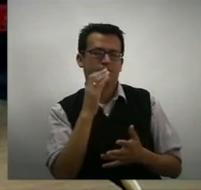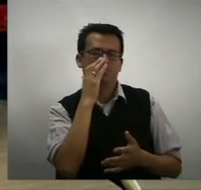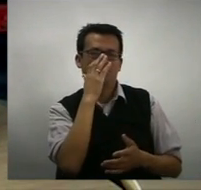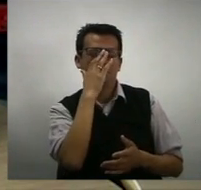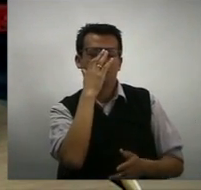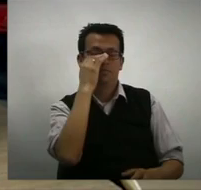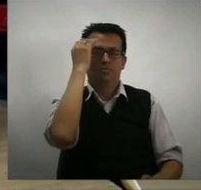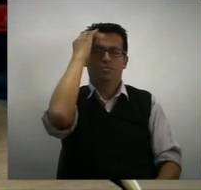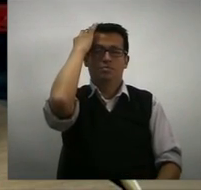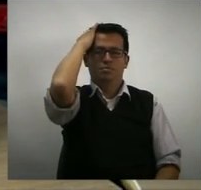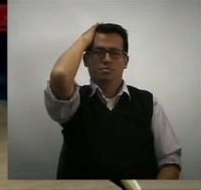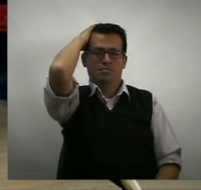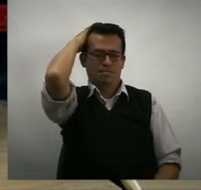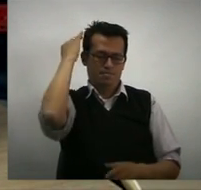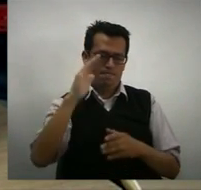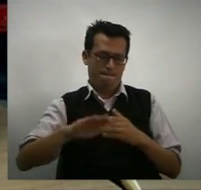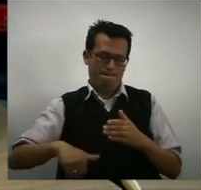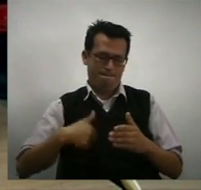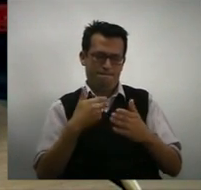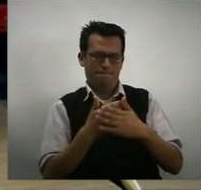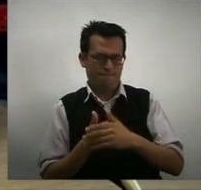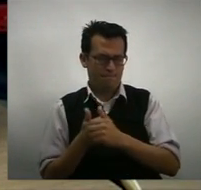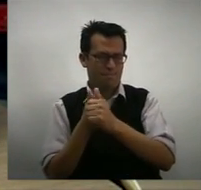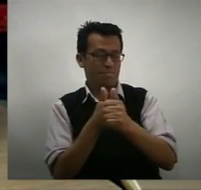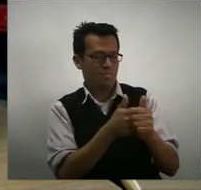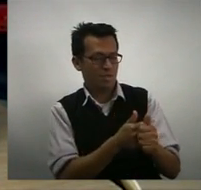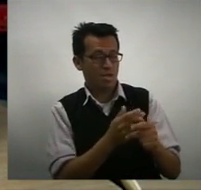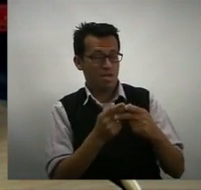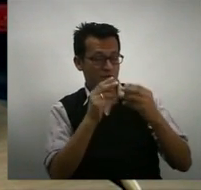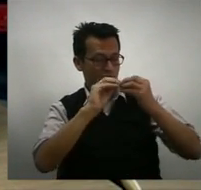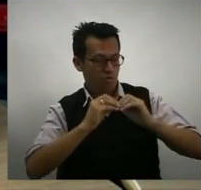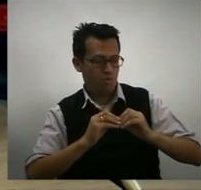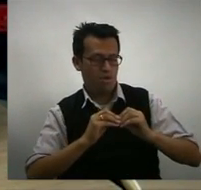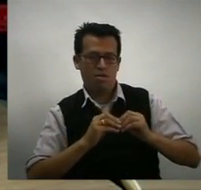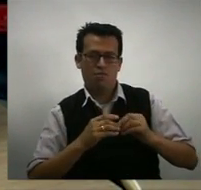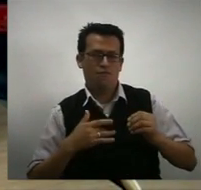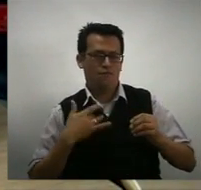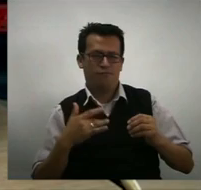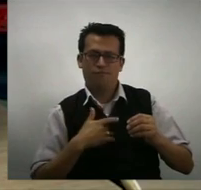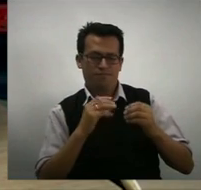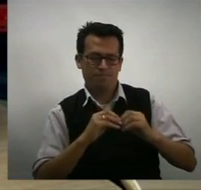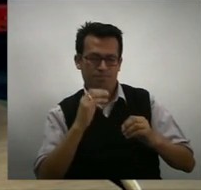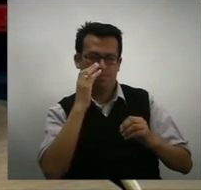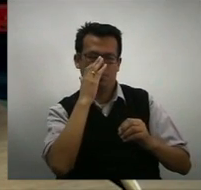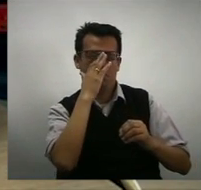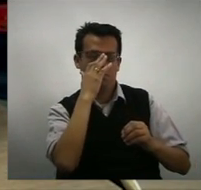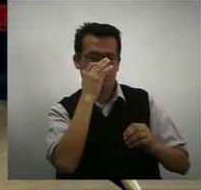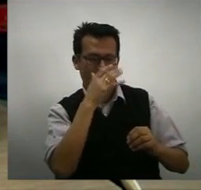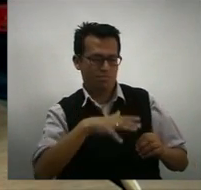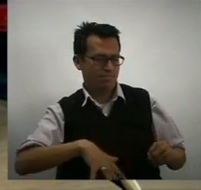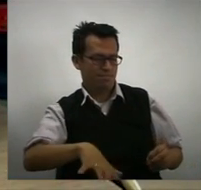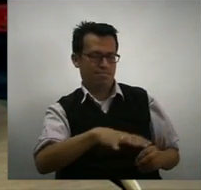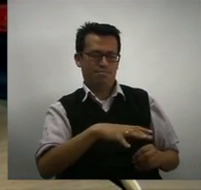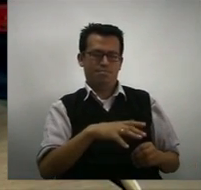el cuerpo el que deforma, las conexiones se rompen y la matriz se desconfigura. La acción libre rompe el encanto al que ha sido